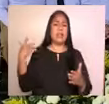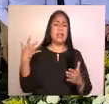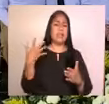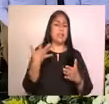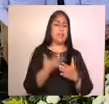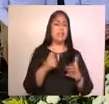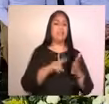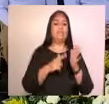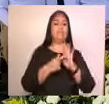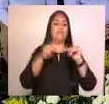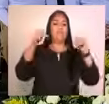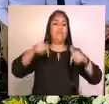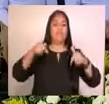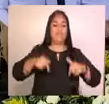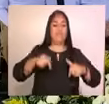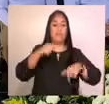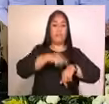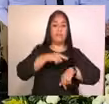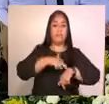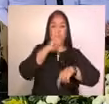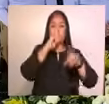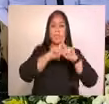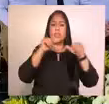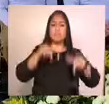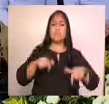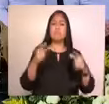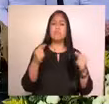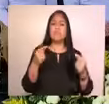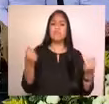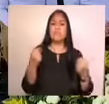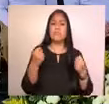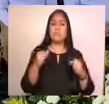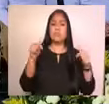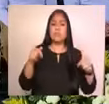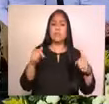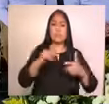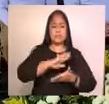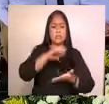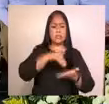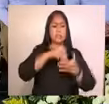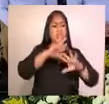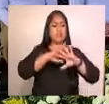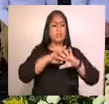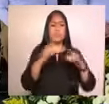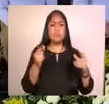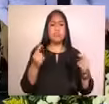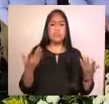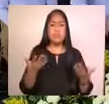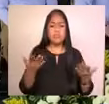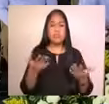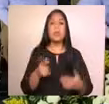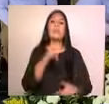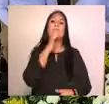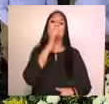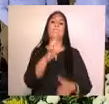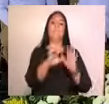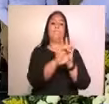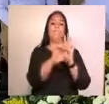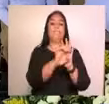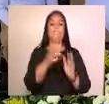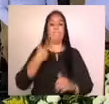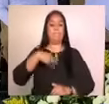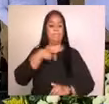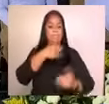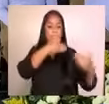momento. Lo que hemos hecho en este centro de privación de libertad es un testimonio de nuestro compromiso firme con la